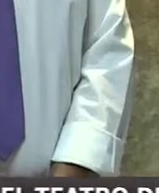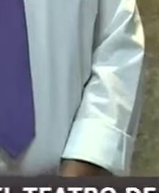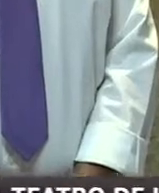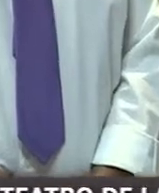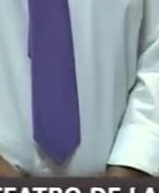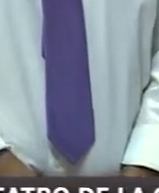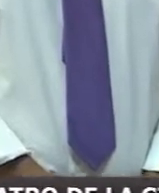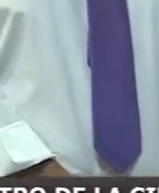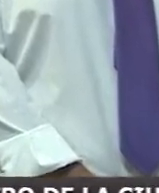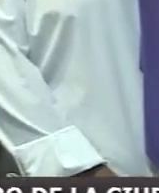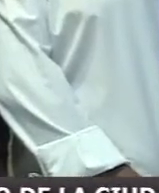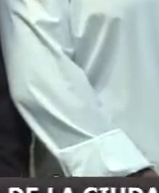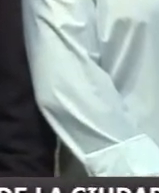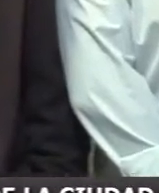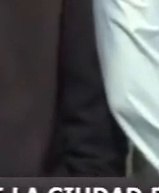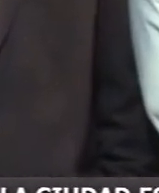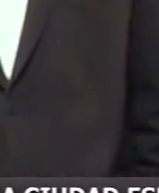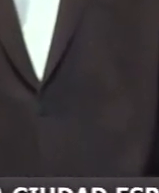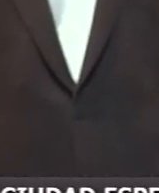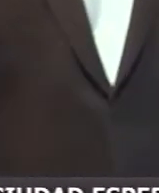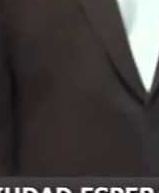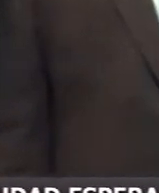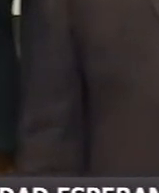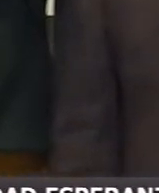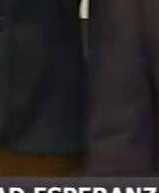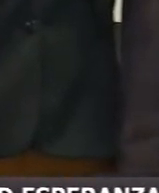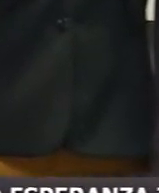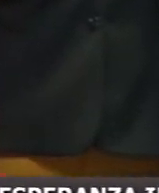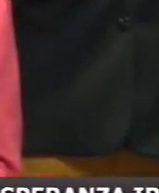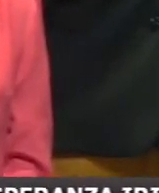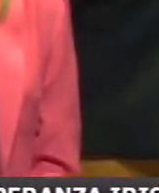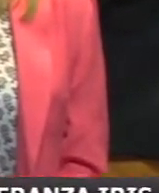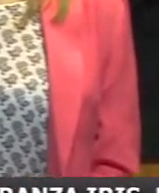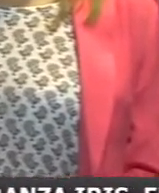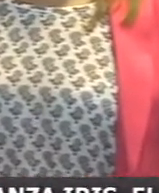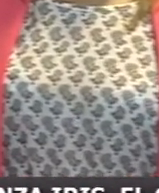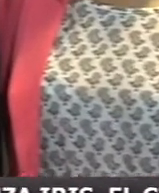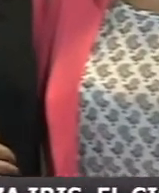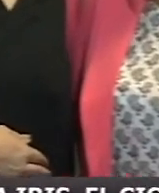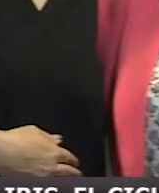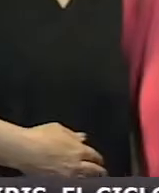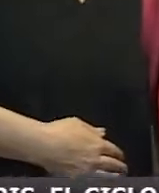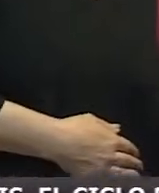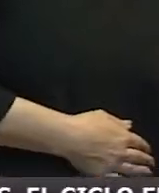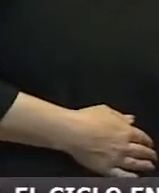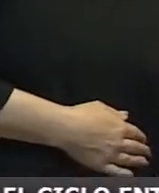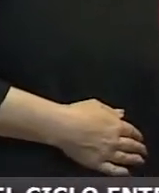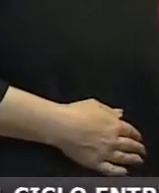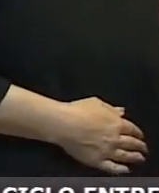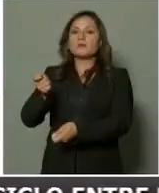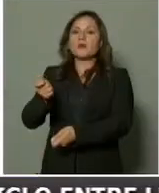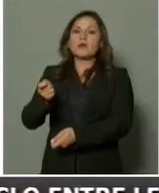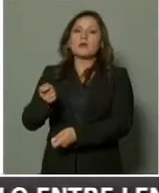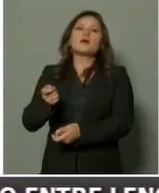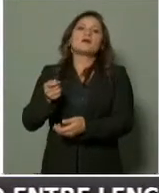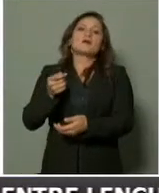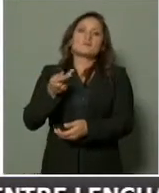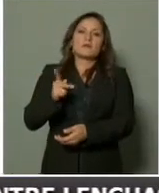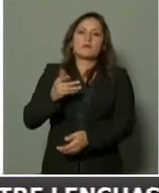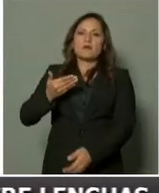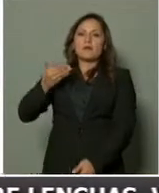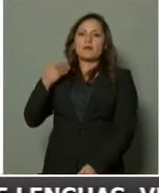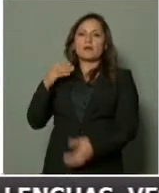el cargo de diputación local por el Distrito 5 en Azcapotzalco y Miguel Hidalgo, organizado por el Instituto Electoral de la Ciudad de México.